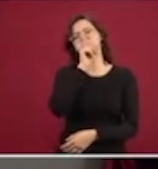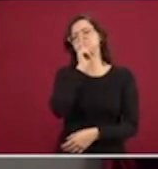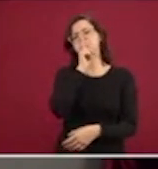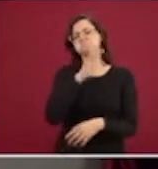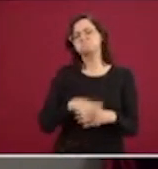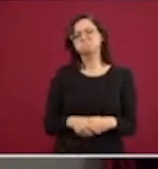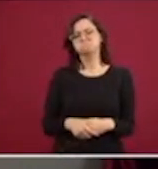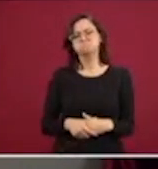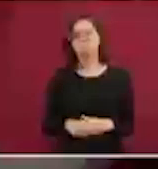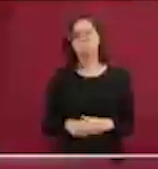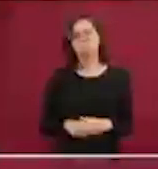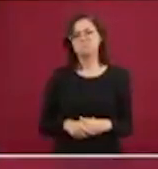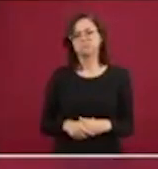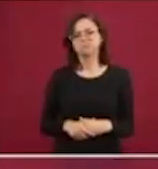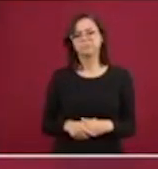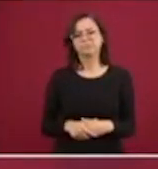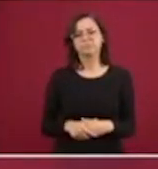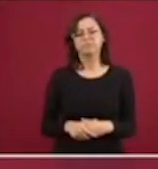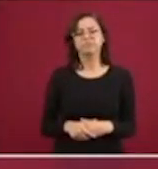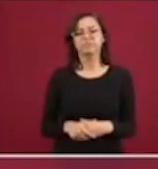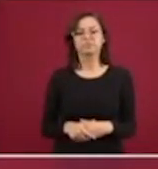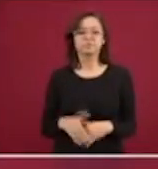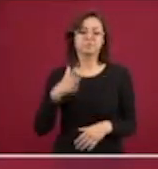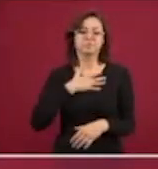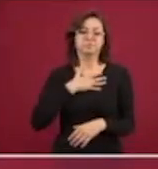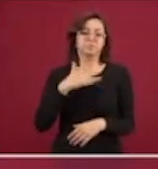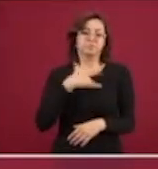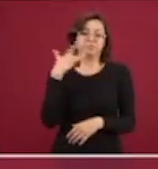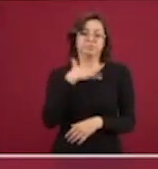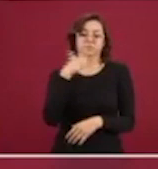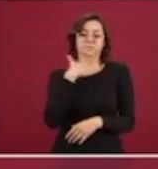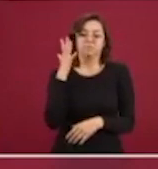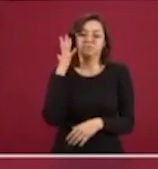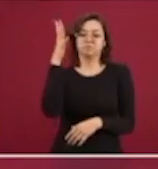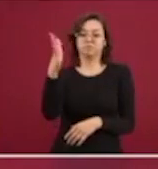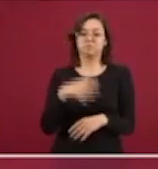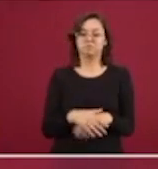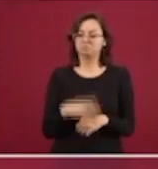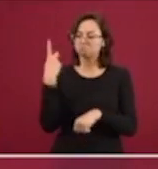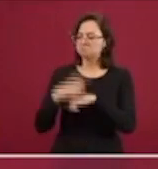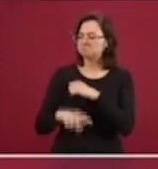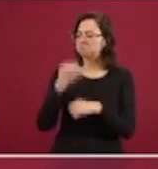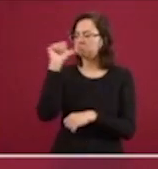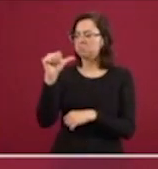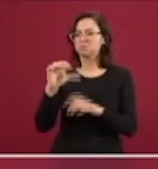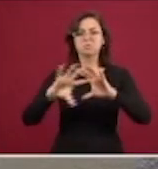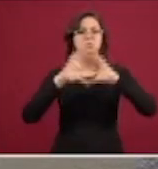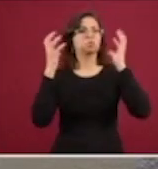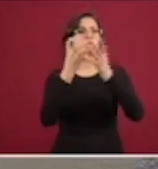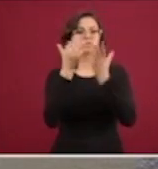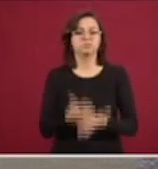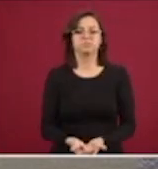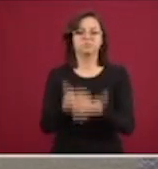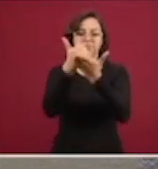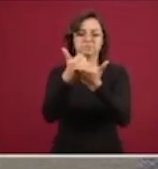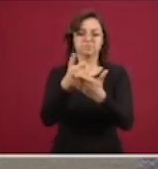Ese es mi pronóstico, que nos va a afectar y que ayudamos. Sí.